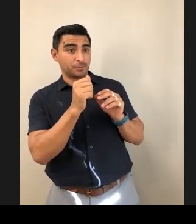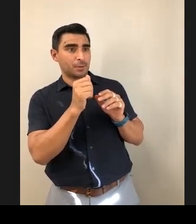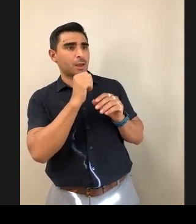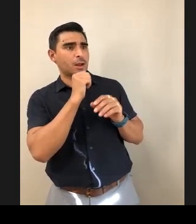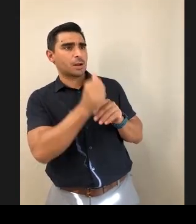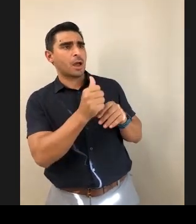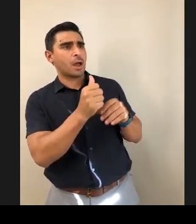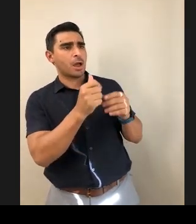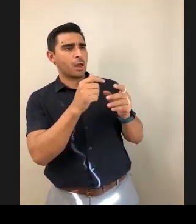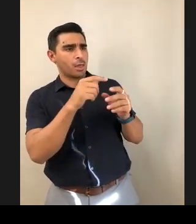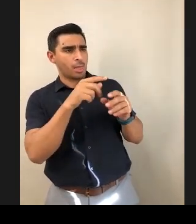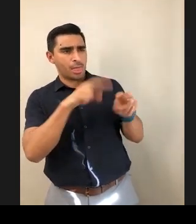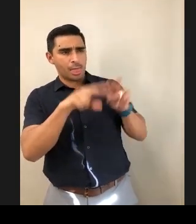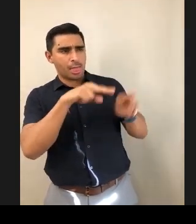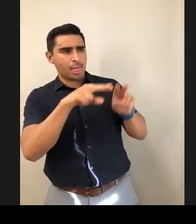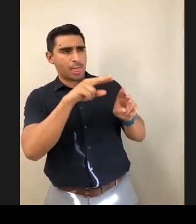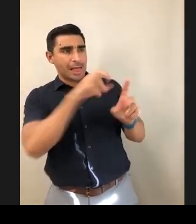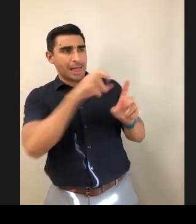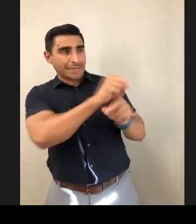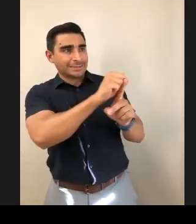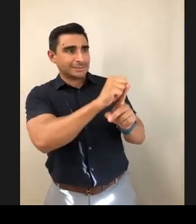de